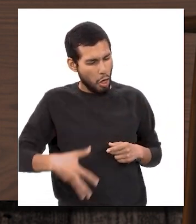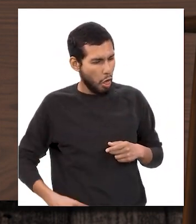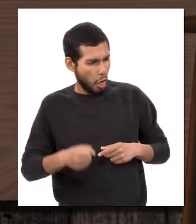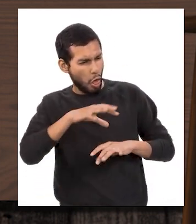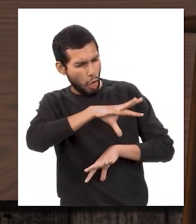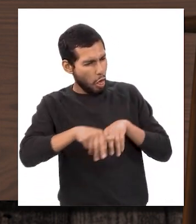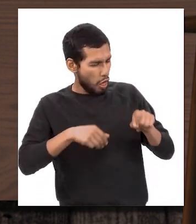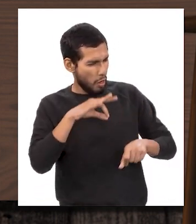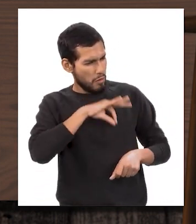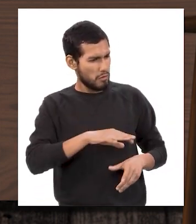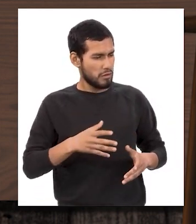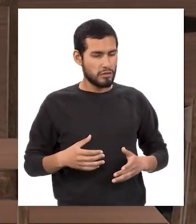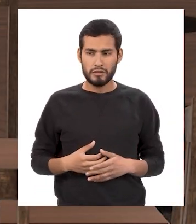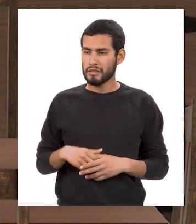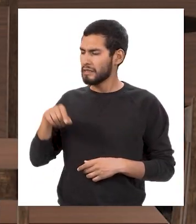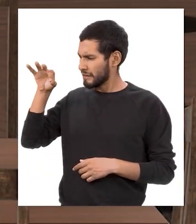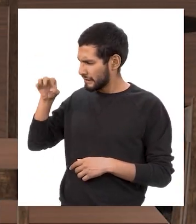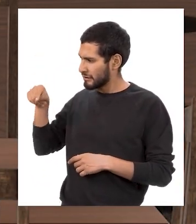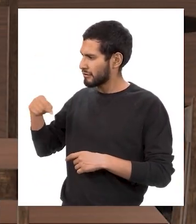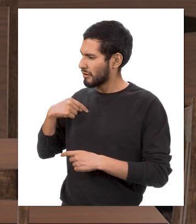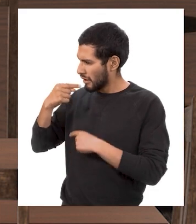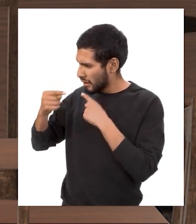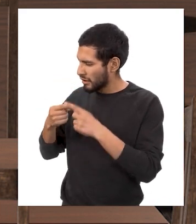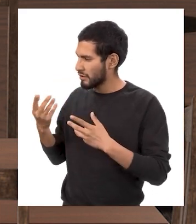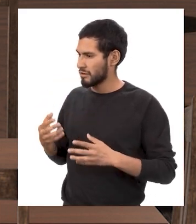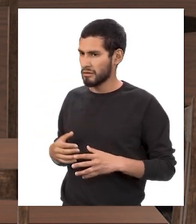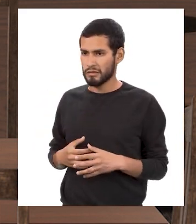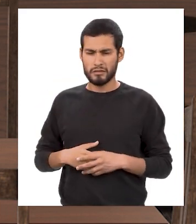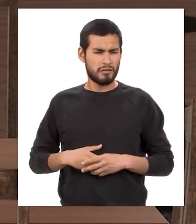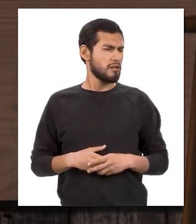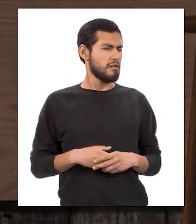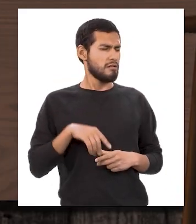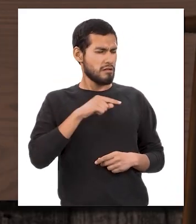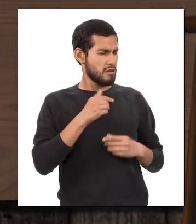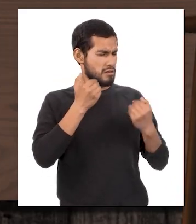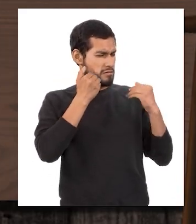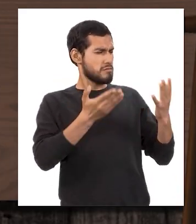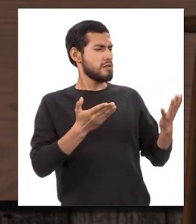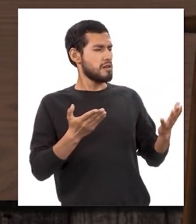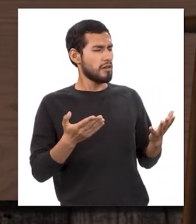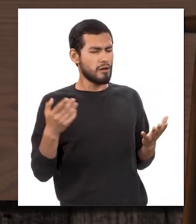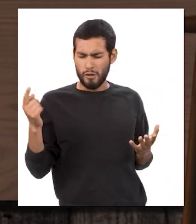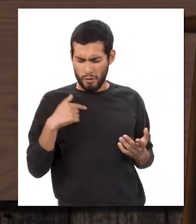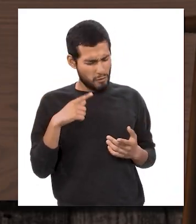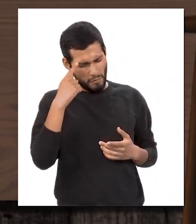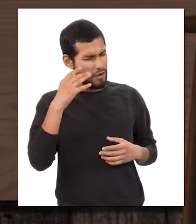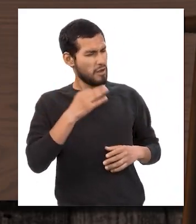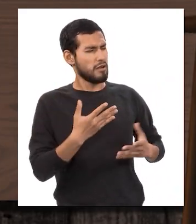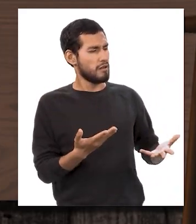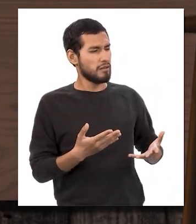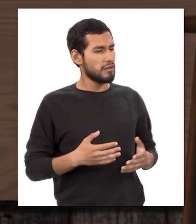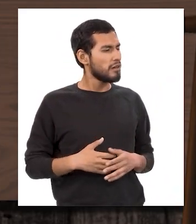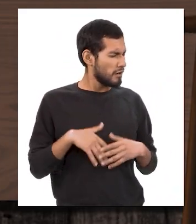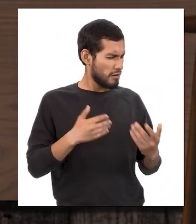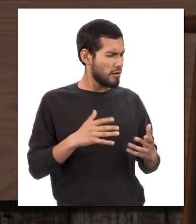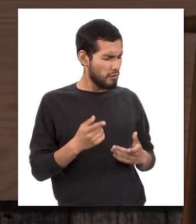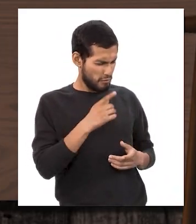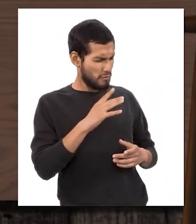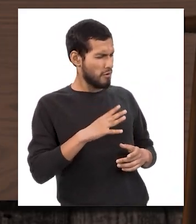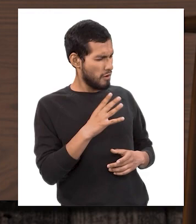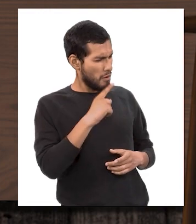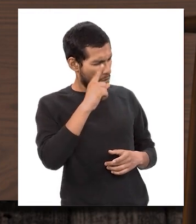directamente desde el bolsillo. De eso precisamente se trata. ¡Es una vergüenza! ¡No lo puedo creer!